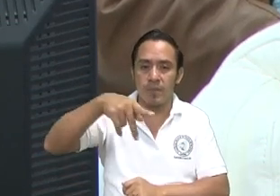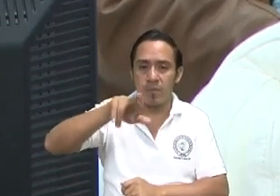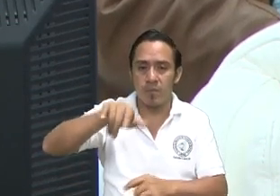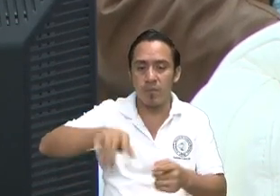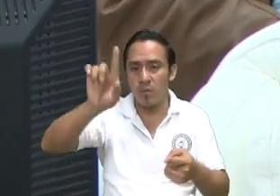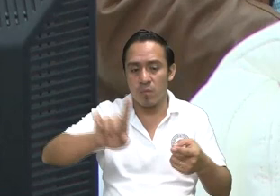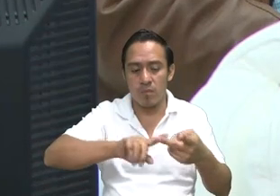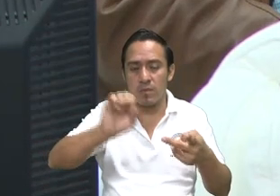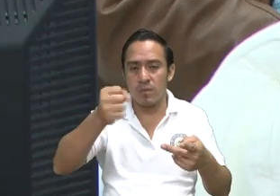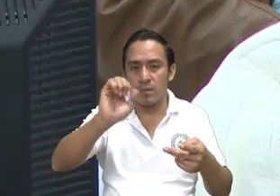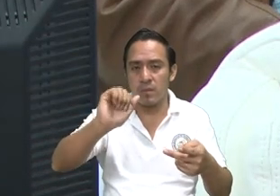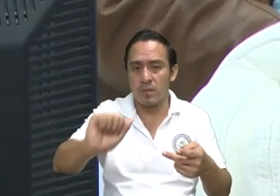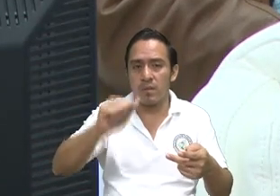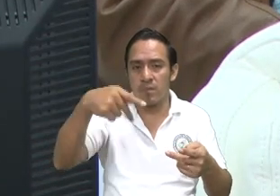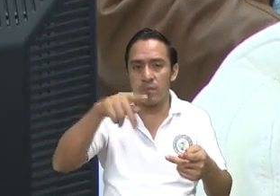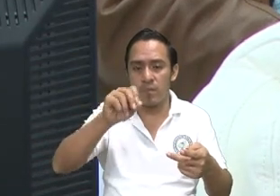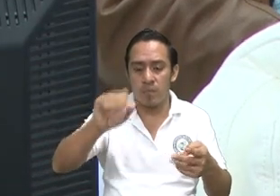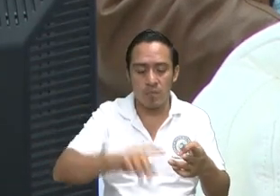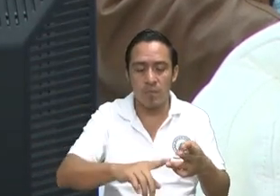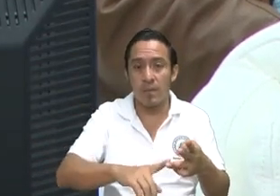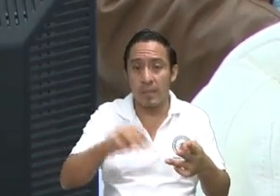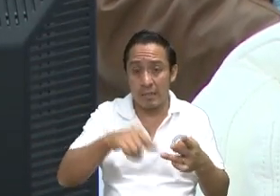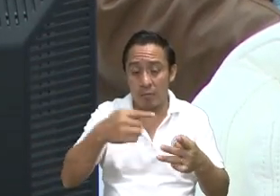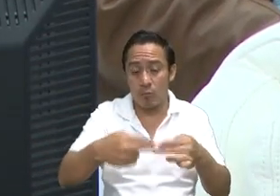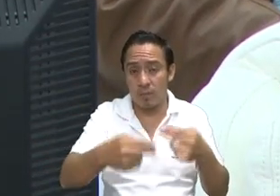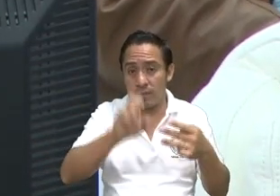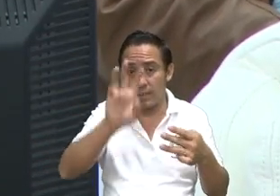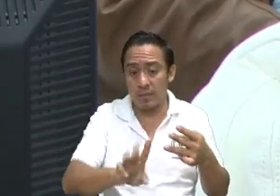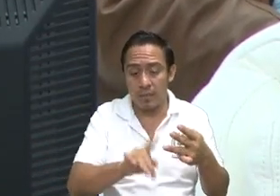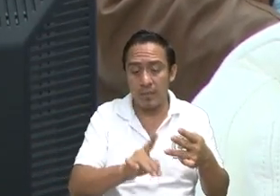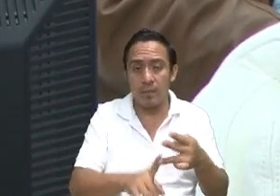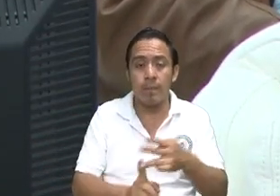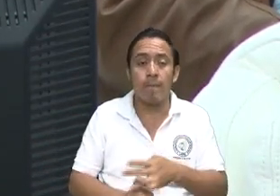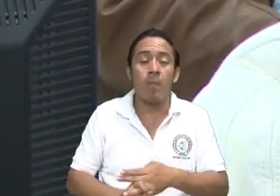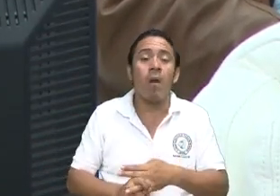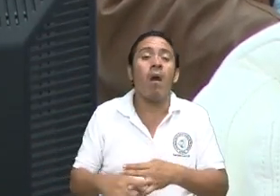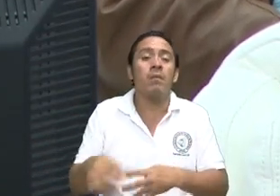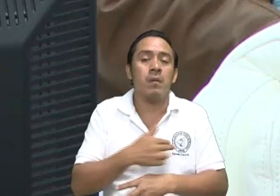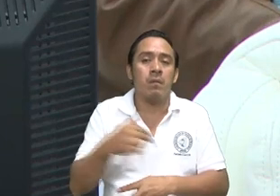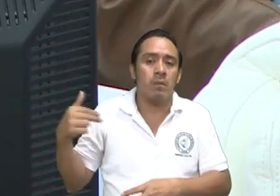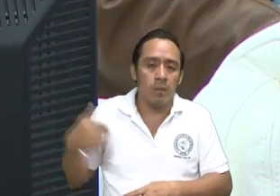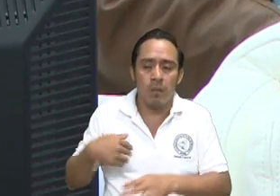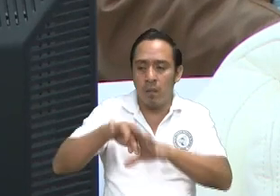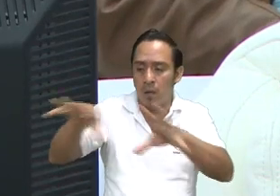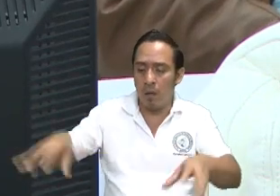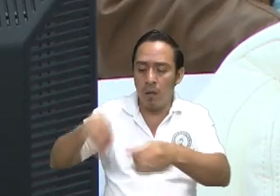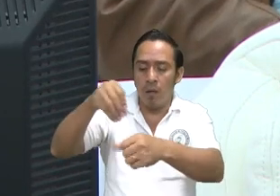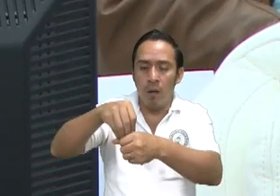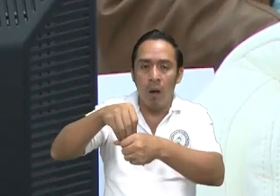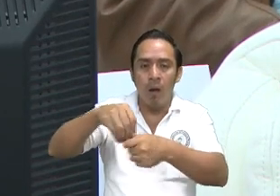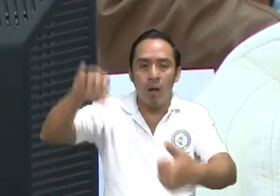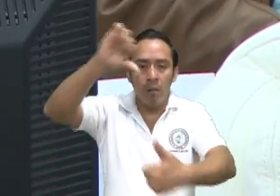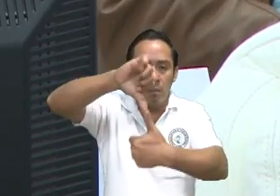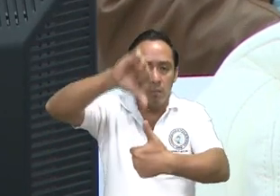Zapuá, Esquipula 2 y Esquipula 3, entre otros, desarrollando la integración